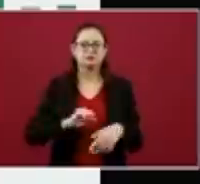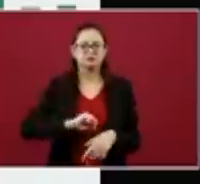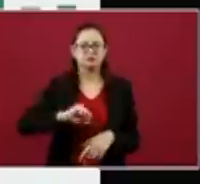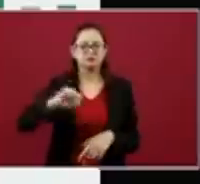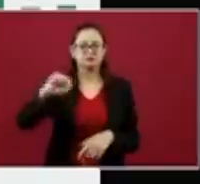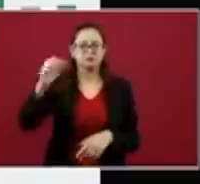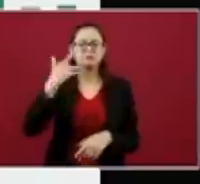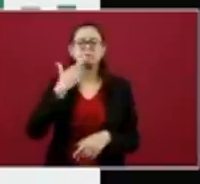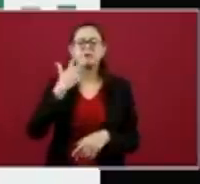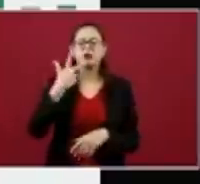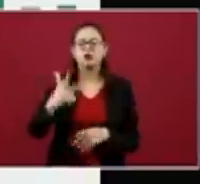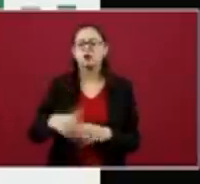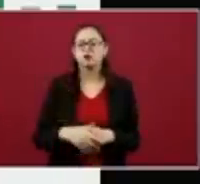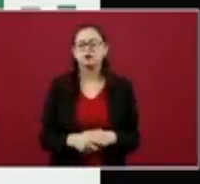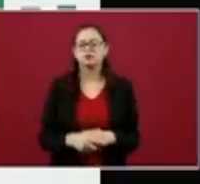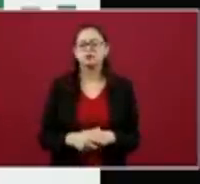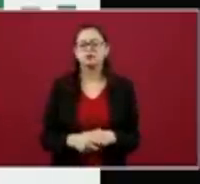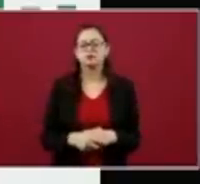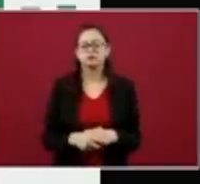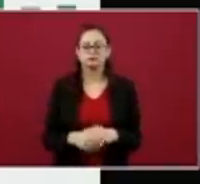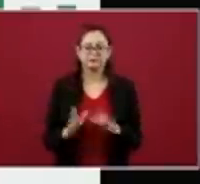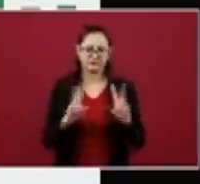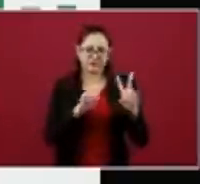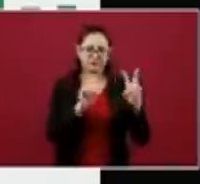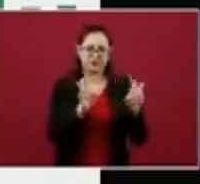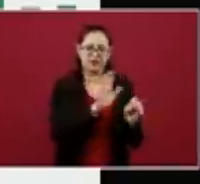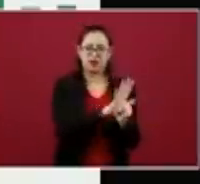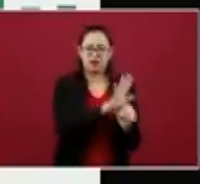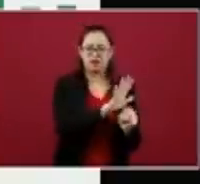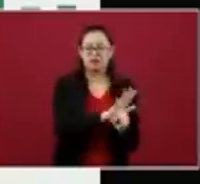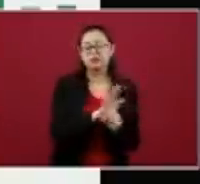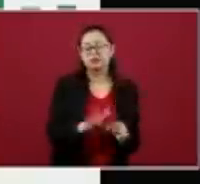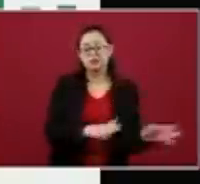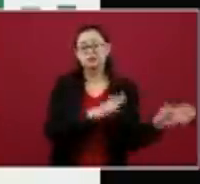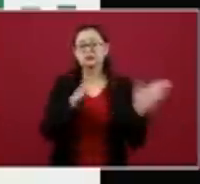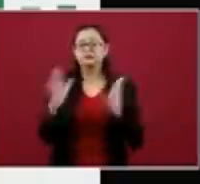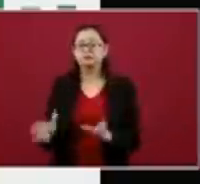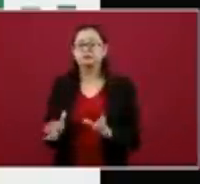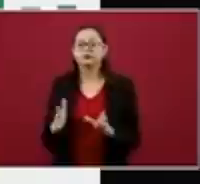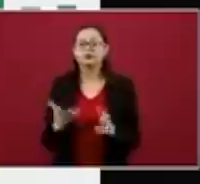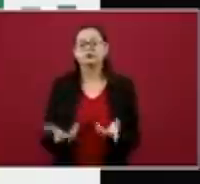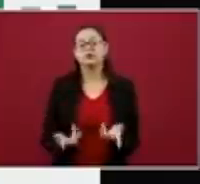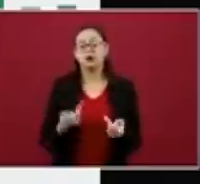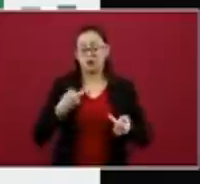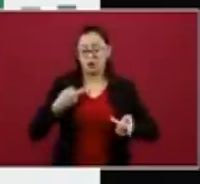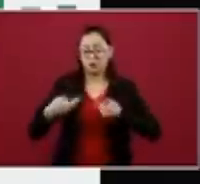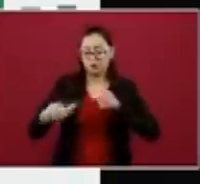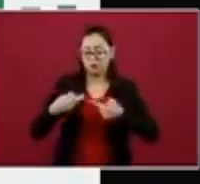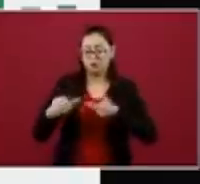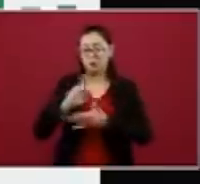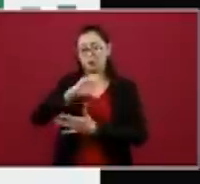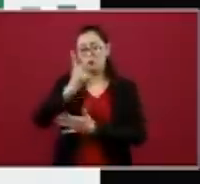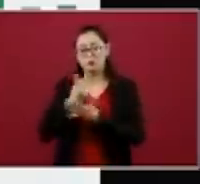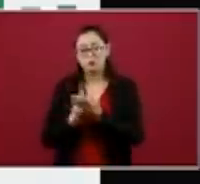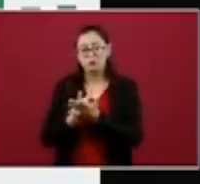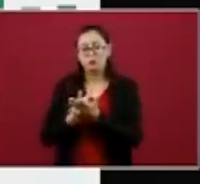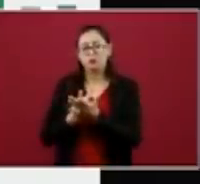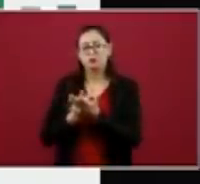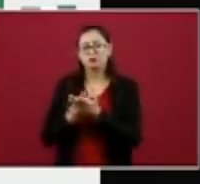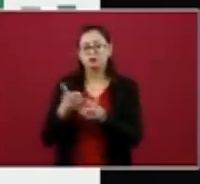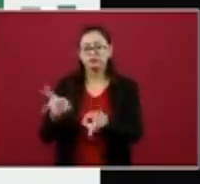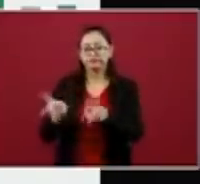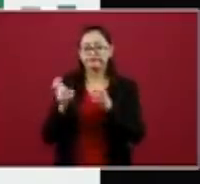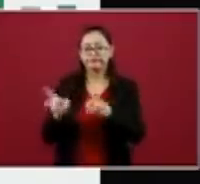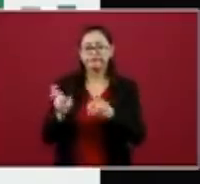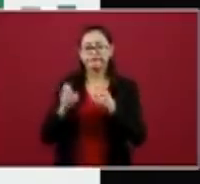Eso es en lo que se refiere al abasto y en lo que tiene que ver con los resultados del programa del robo